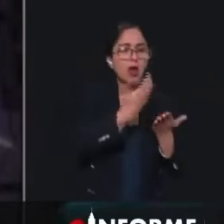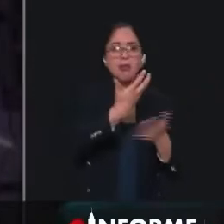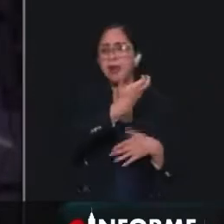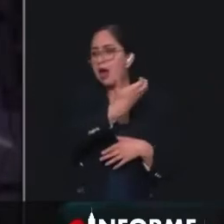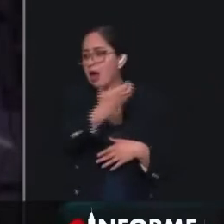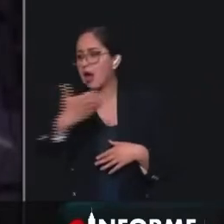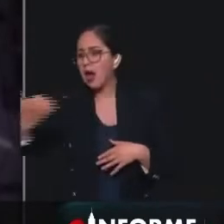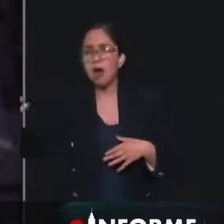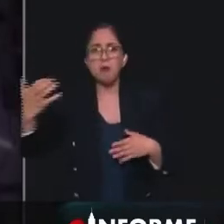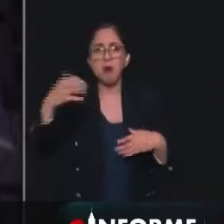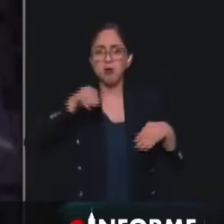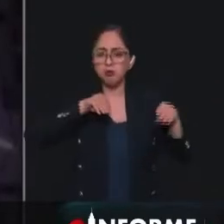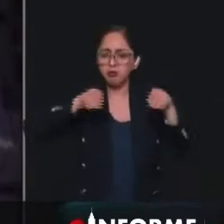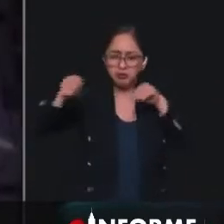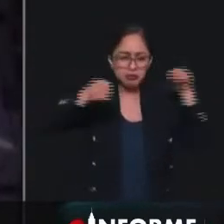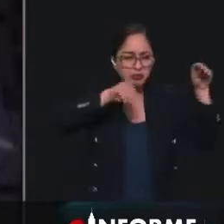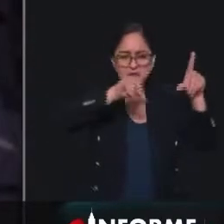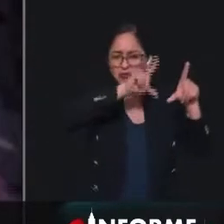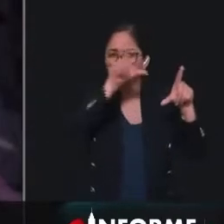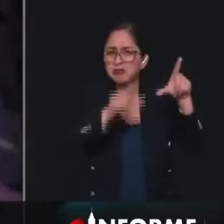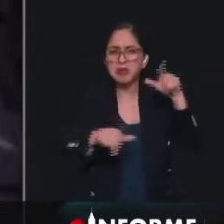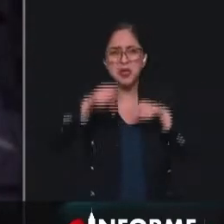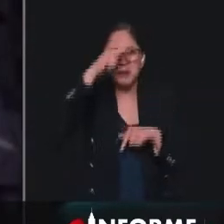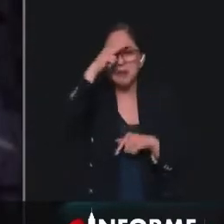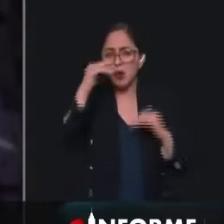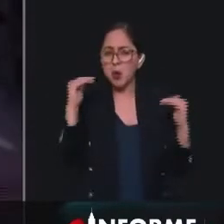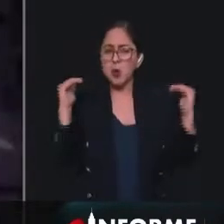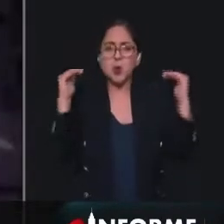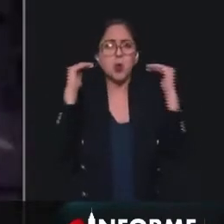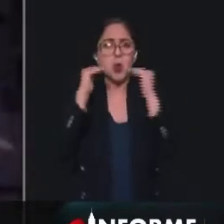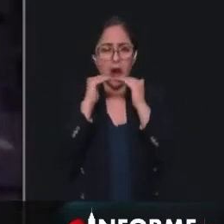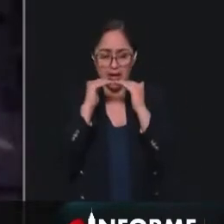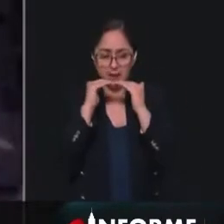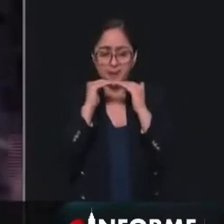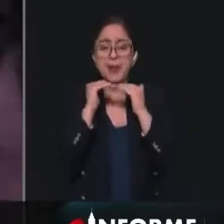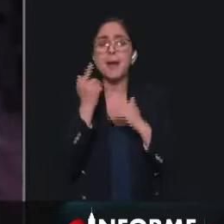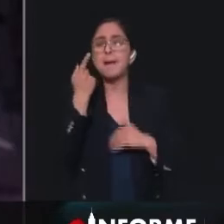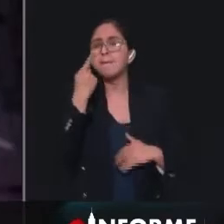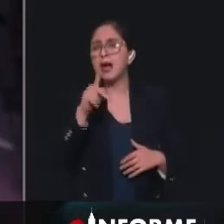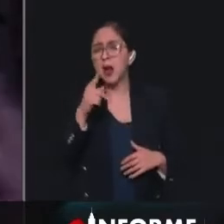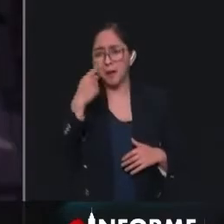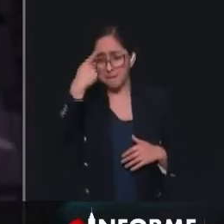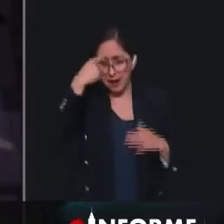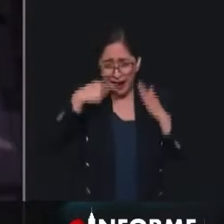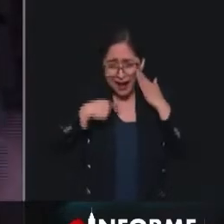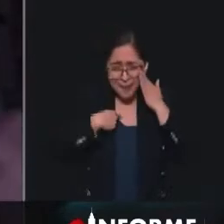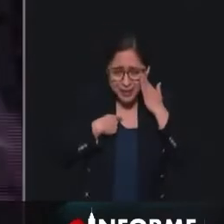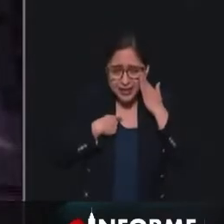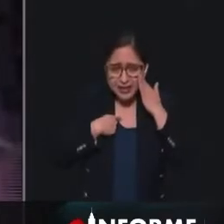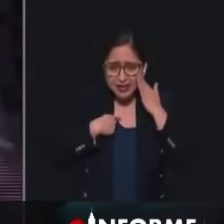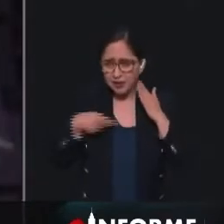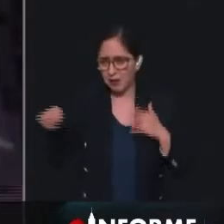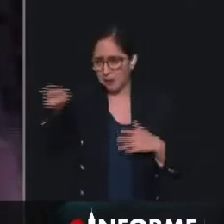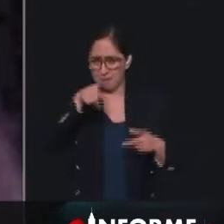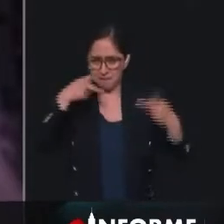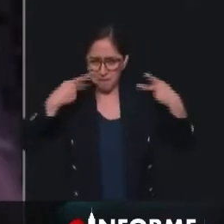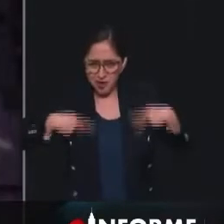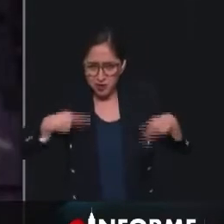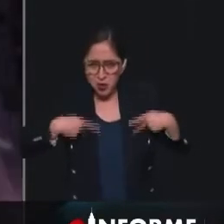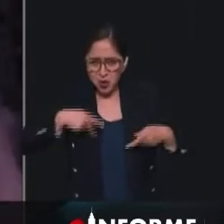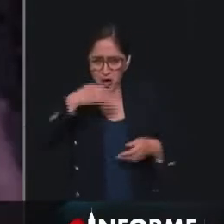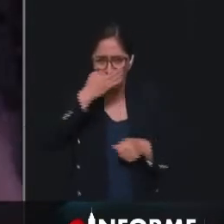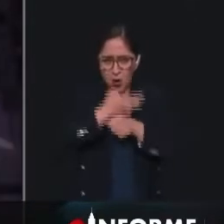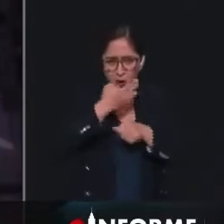Y me parece que algo que es incuestionable es que el país está viviendo